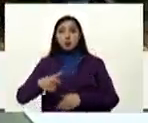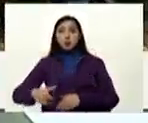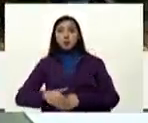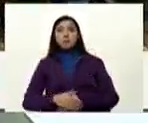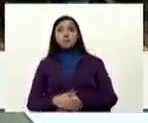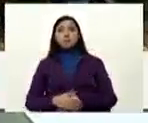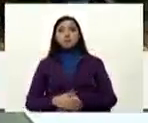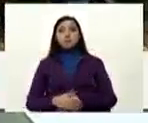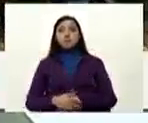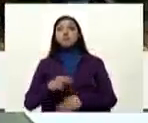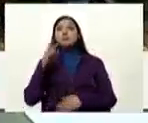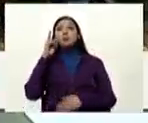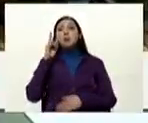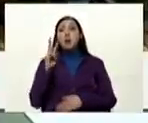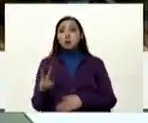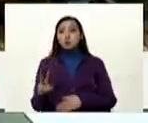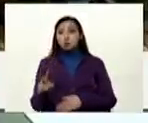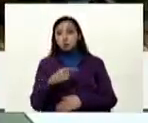A su visión